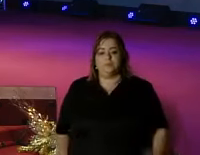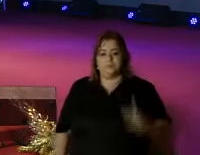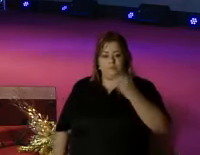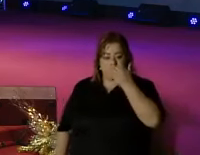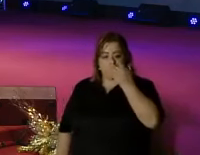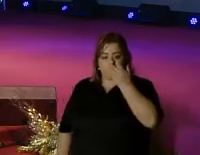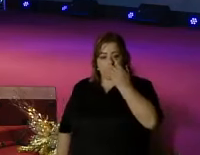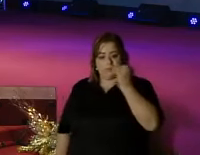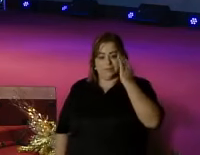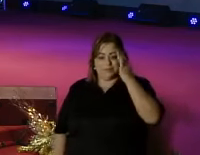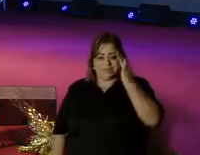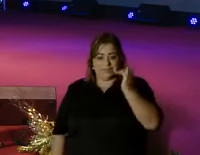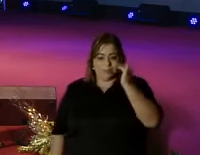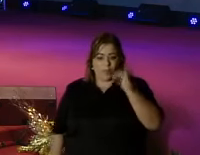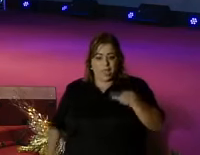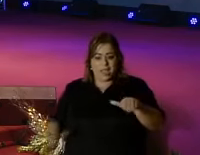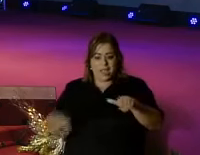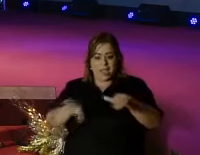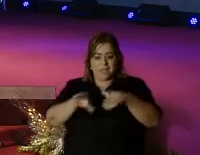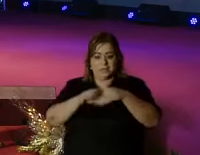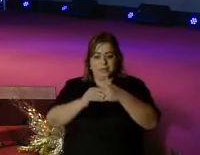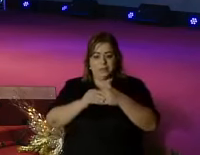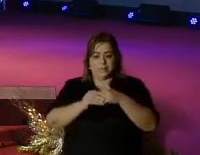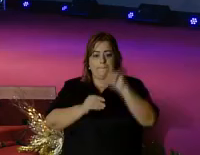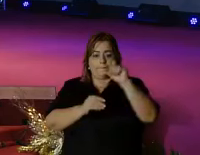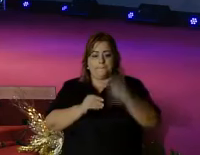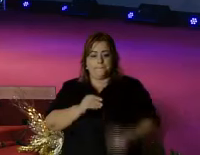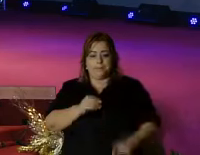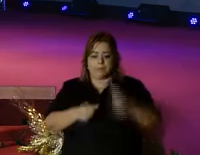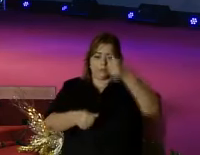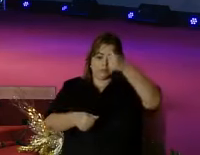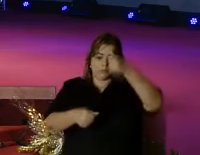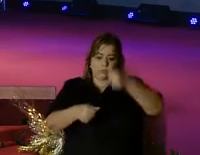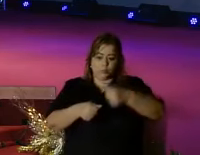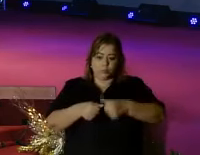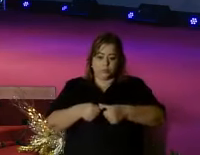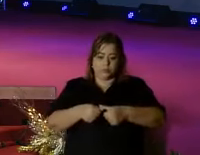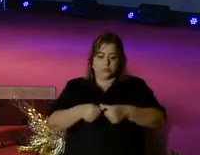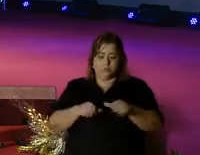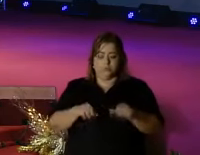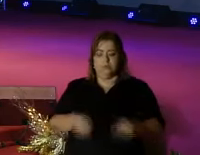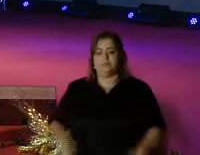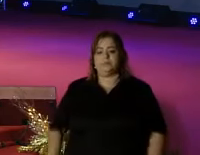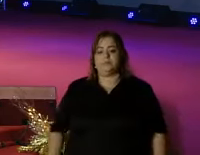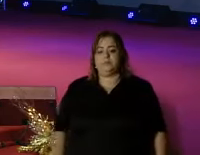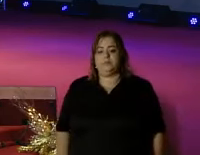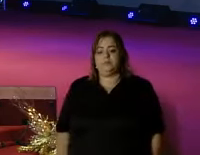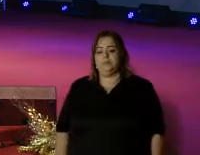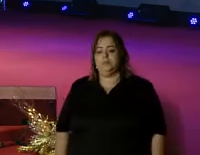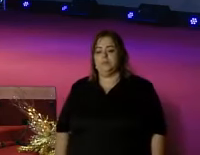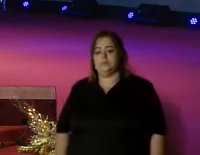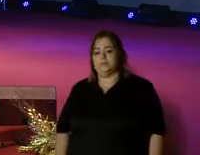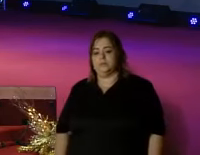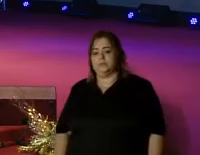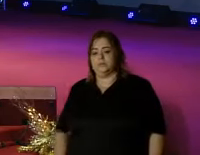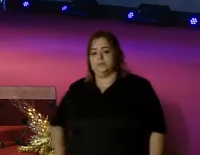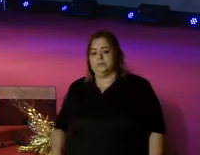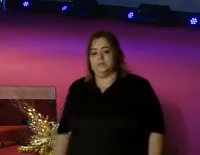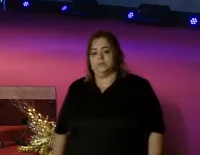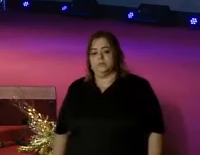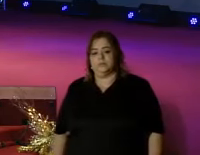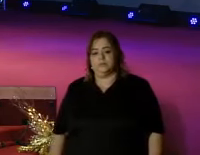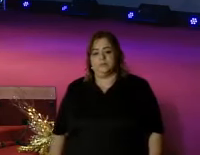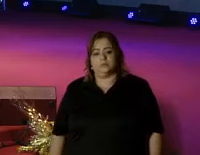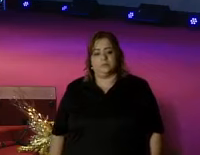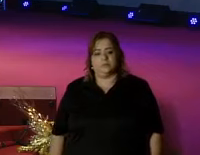Por eso los matrimonios tenemos que estar en acuerdo. Luchamos, ¿verdad? El enemigo busca la forma de que nos tengan acuerdo. Pelean que si quieren tortilla o